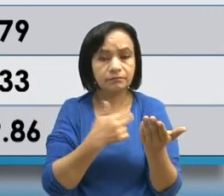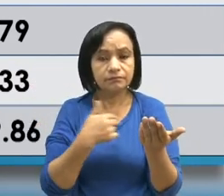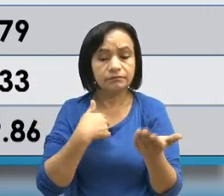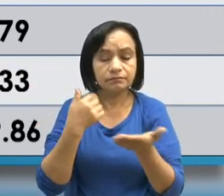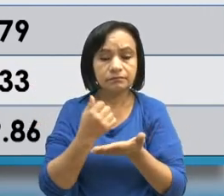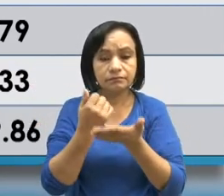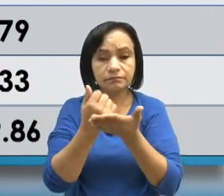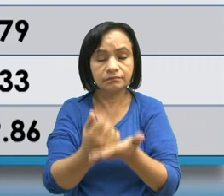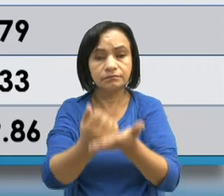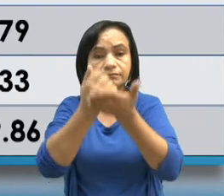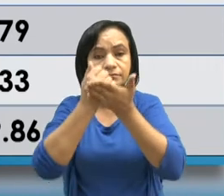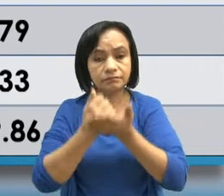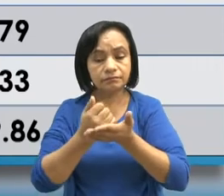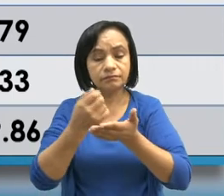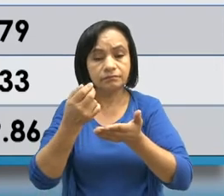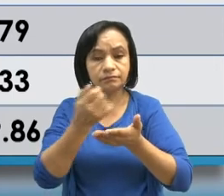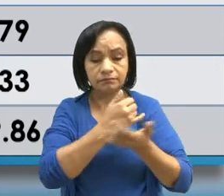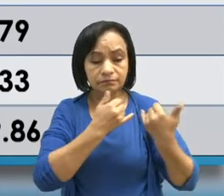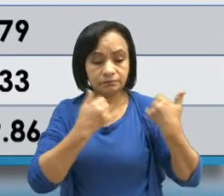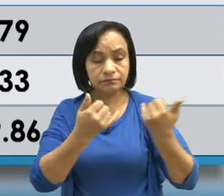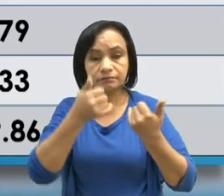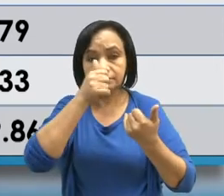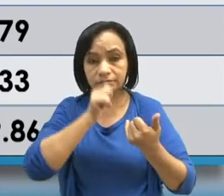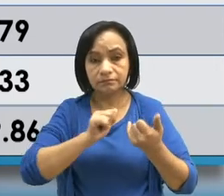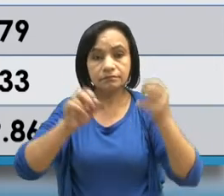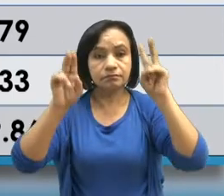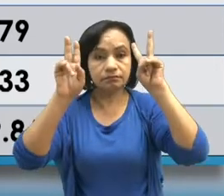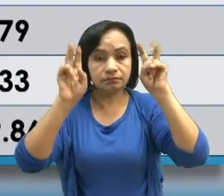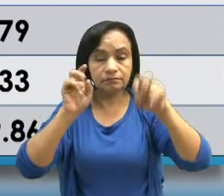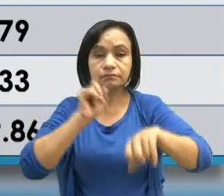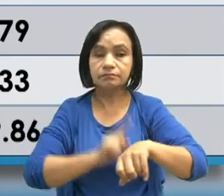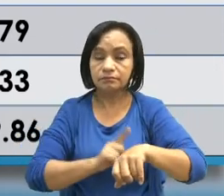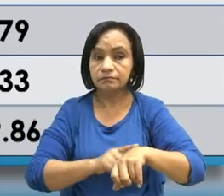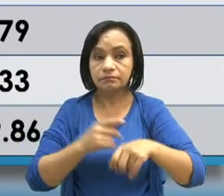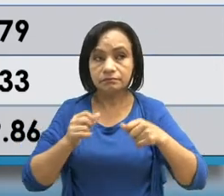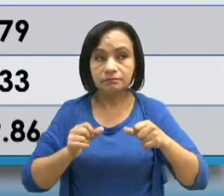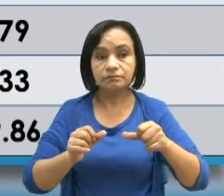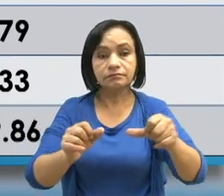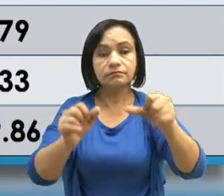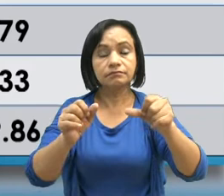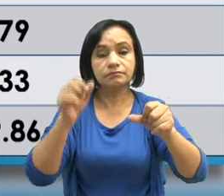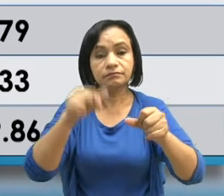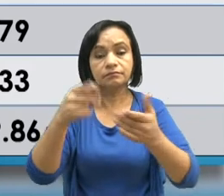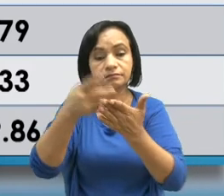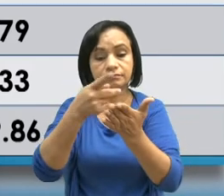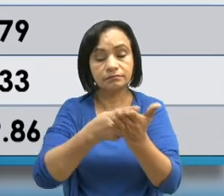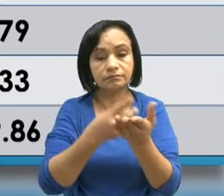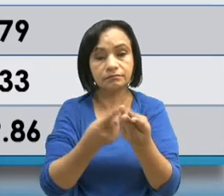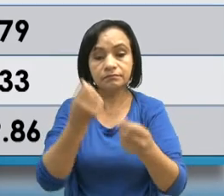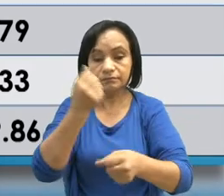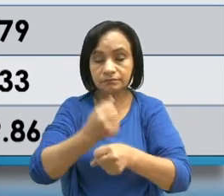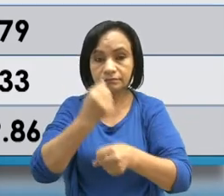nos permite tener la certeza, ¿no?, de que es un tema de tiempo para que este presupuesto sea